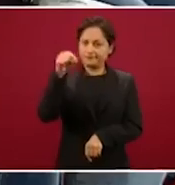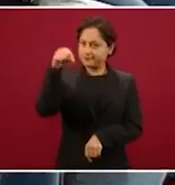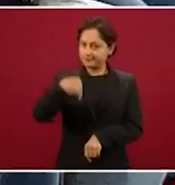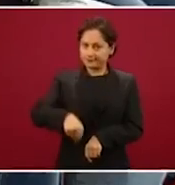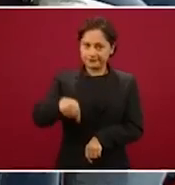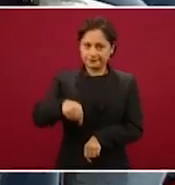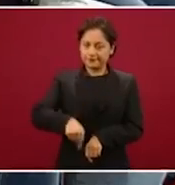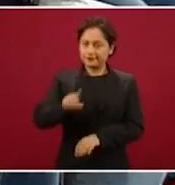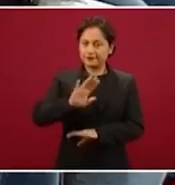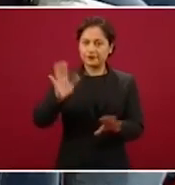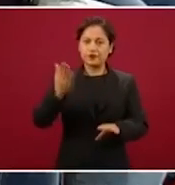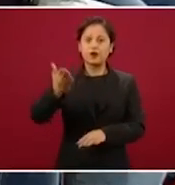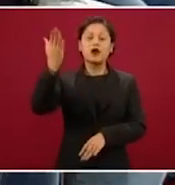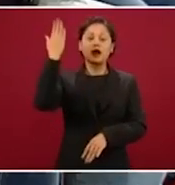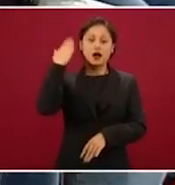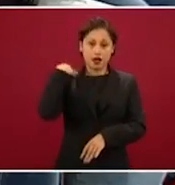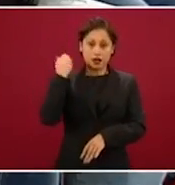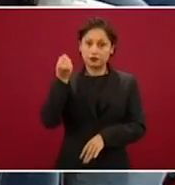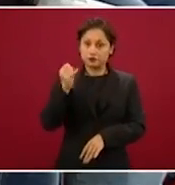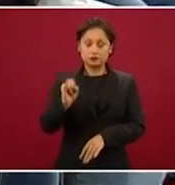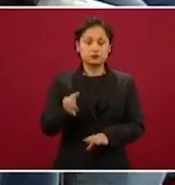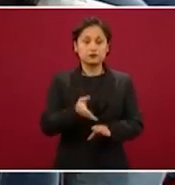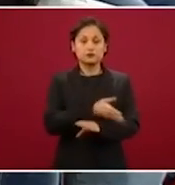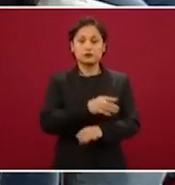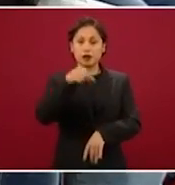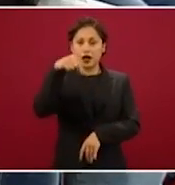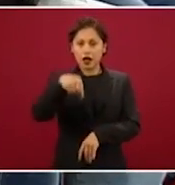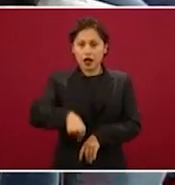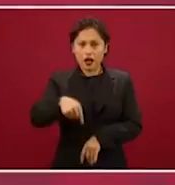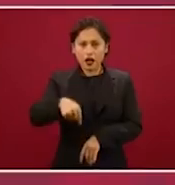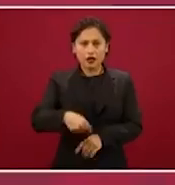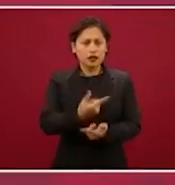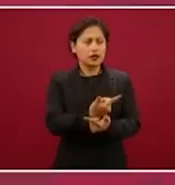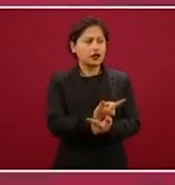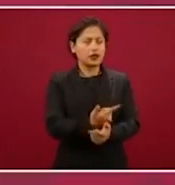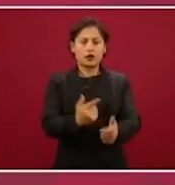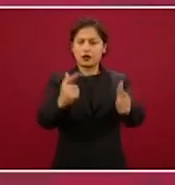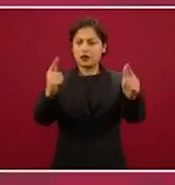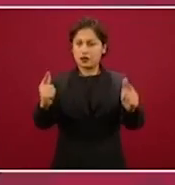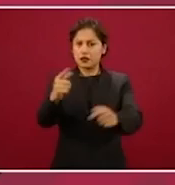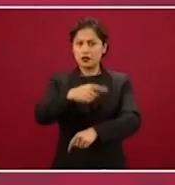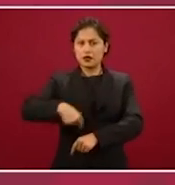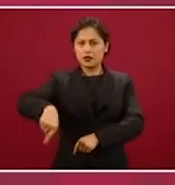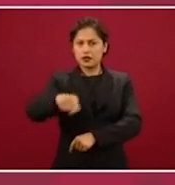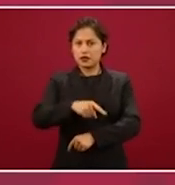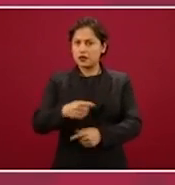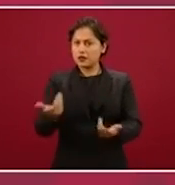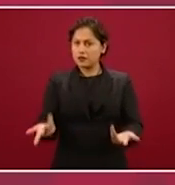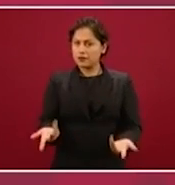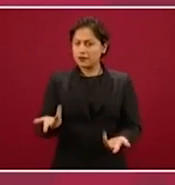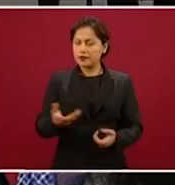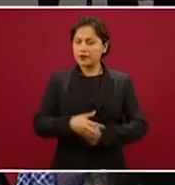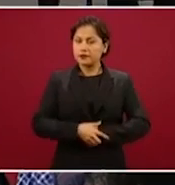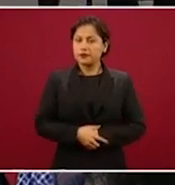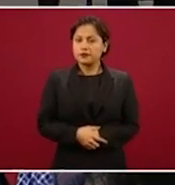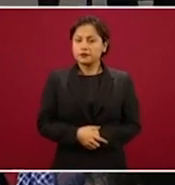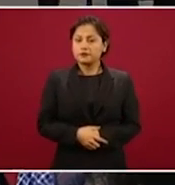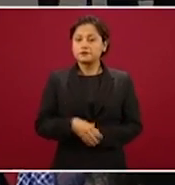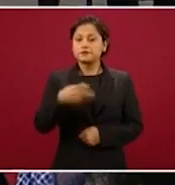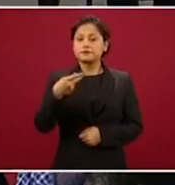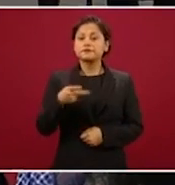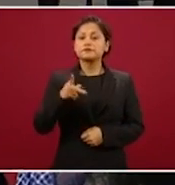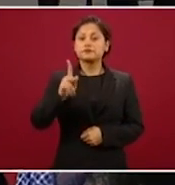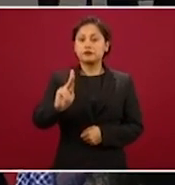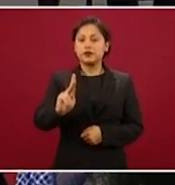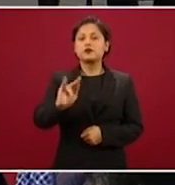así eran los vasallos. No, aquí son las libertades, ¿sí? Nada más que es muy